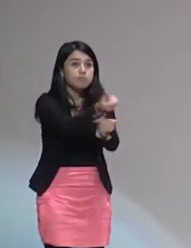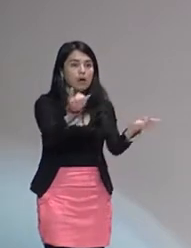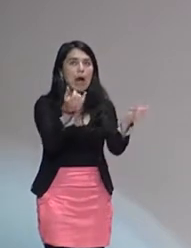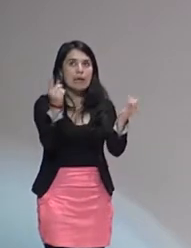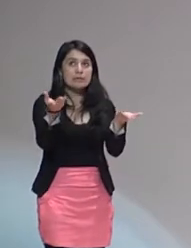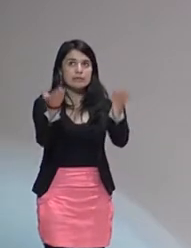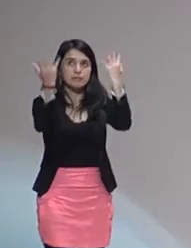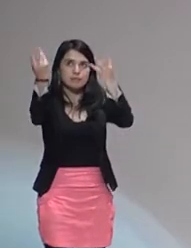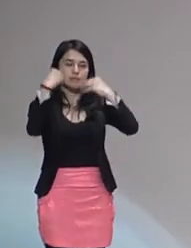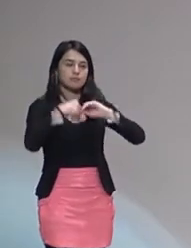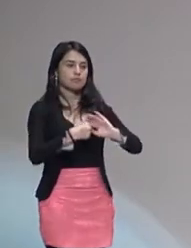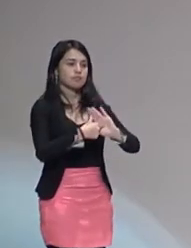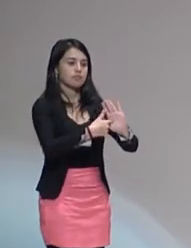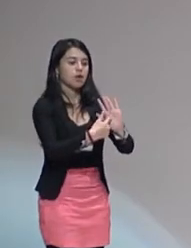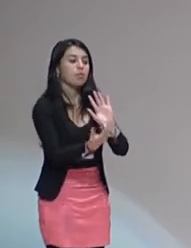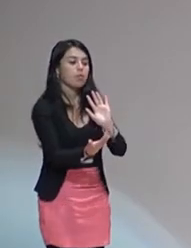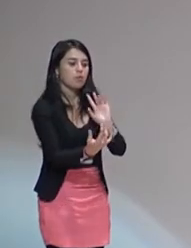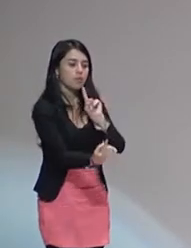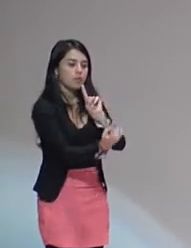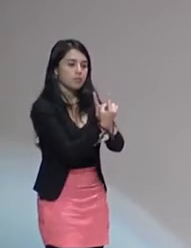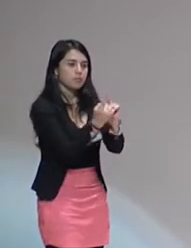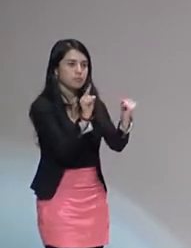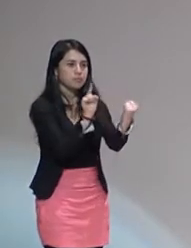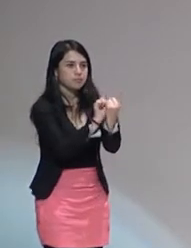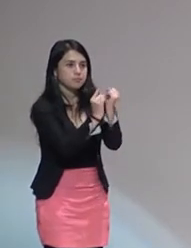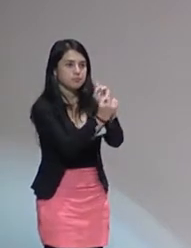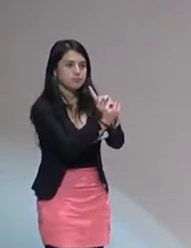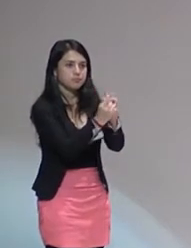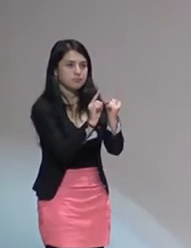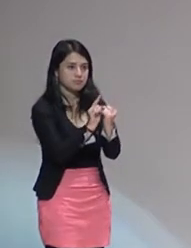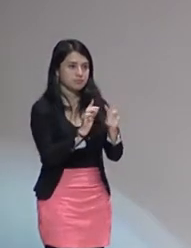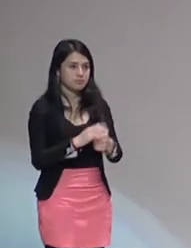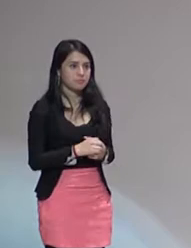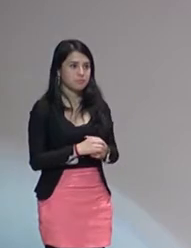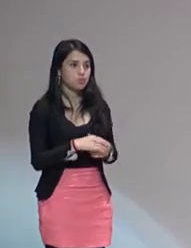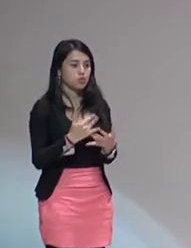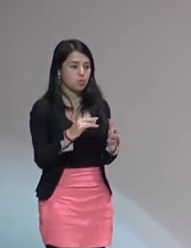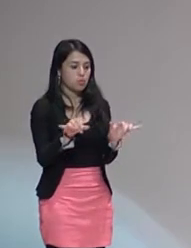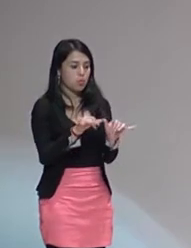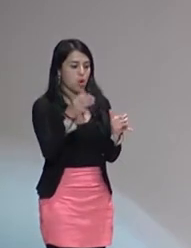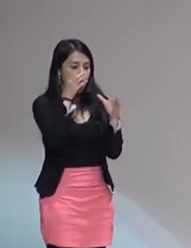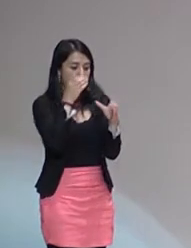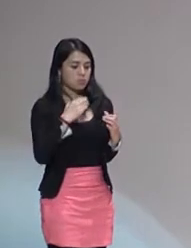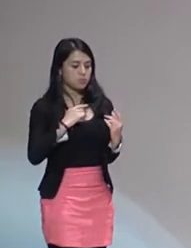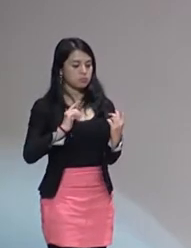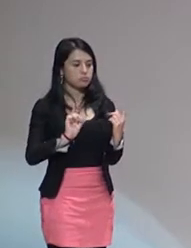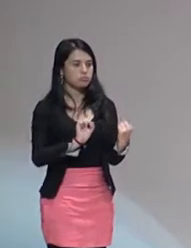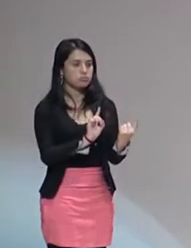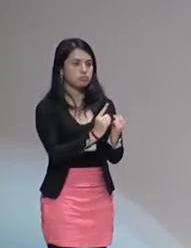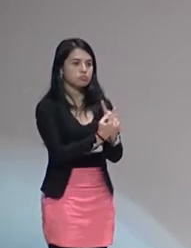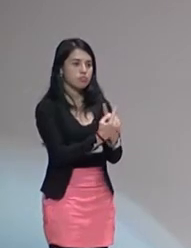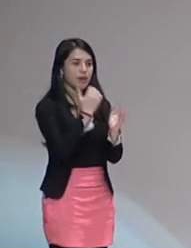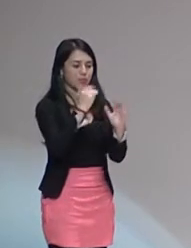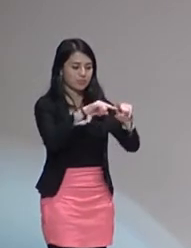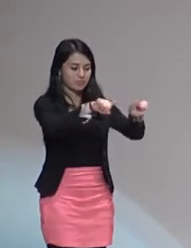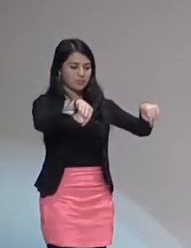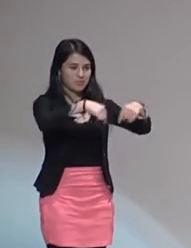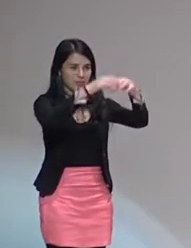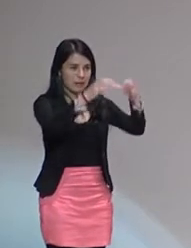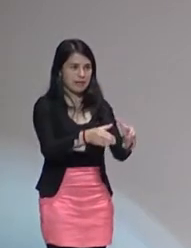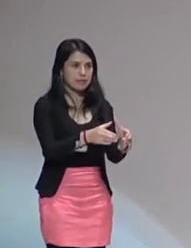pretextos para el encuentro con el otro. La disposición de los cuerpos, es decir, en el salón de